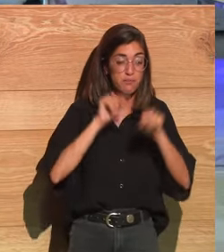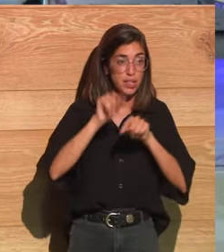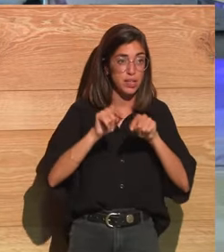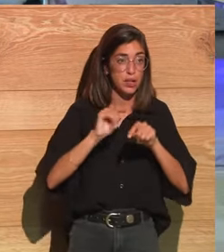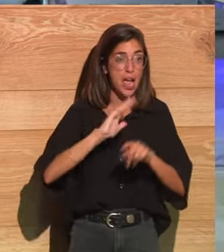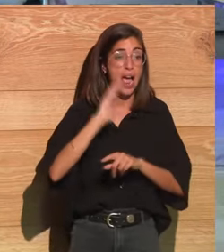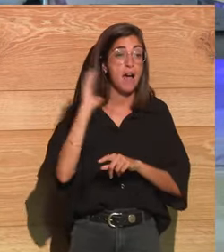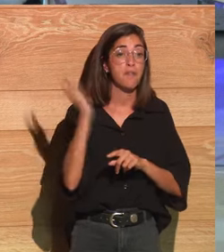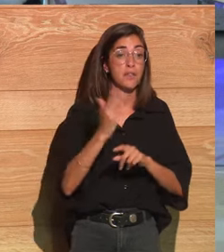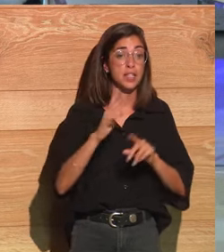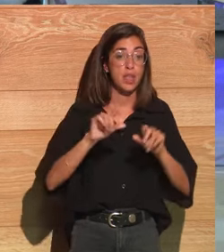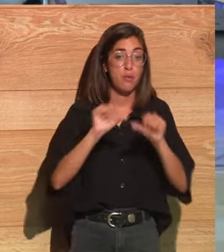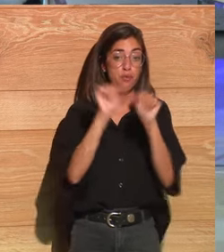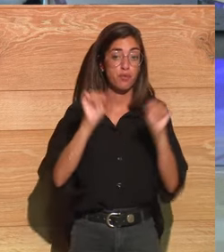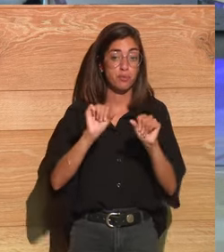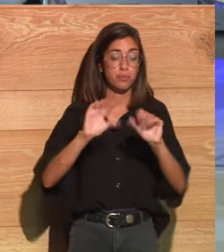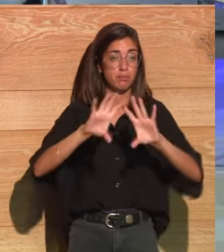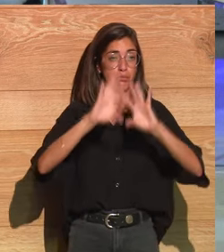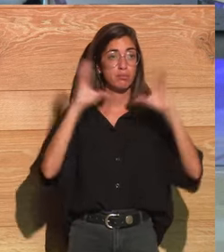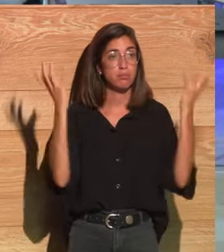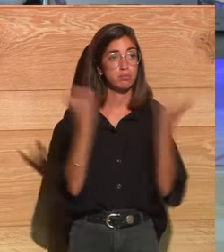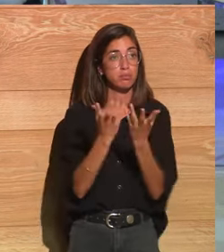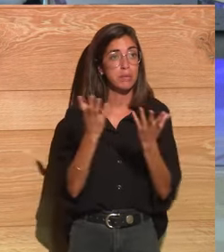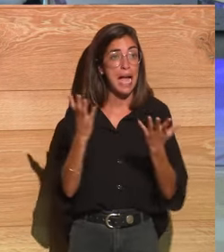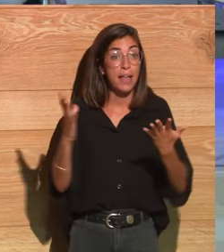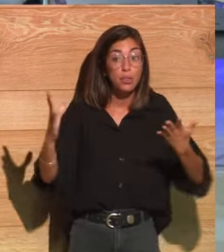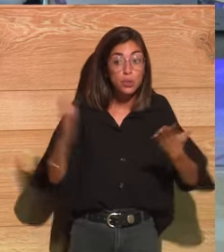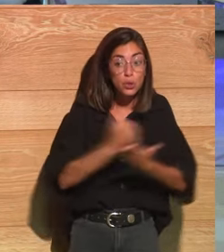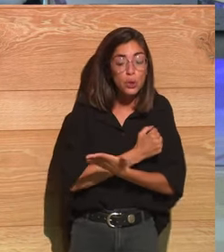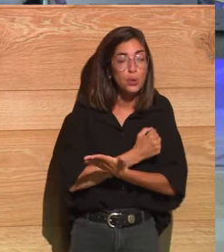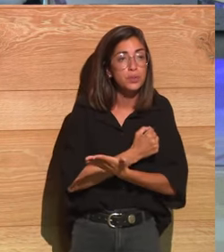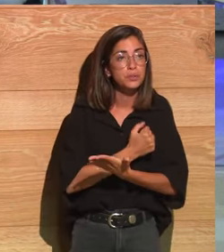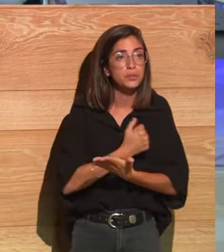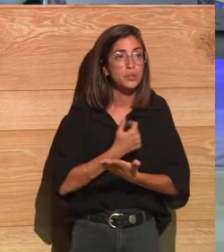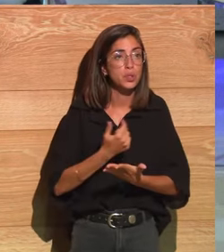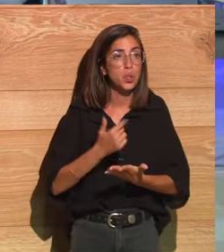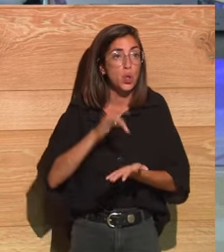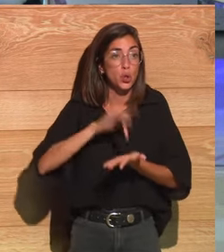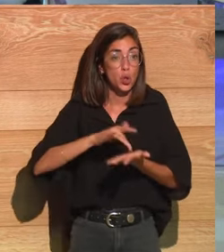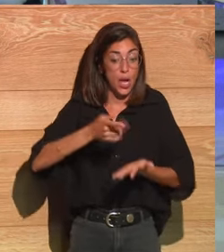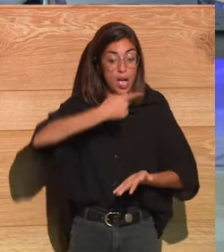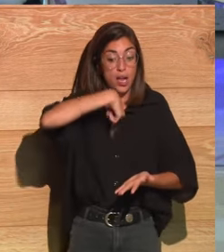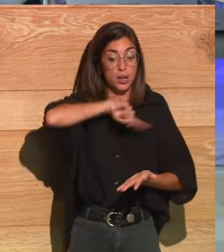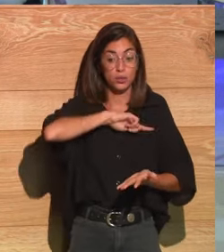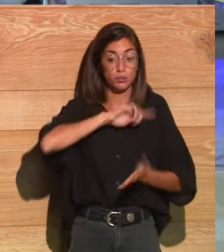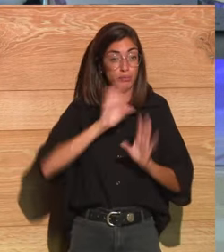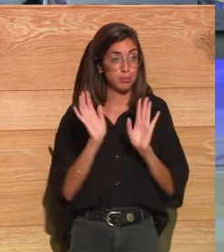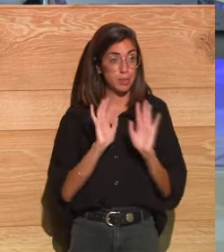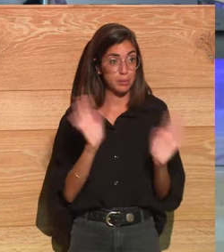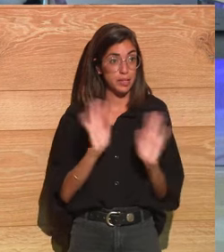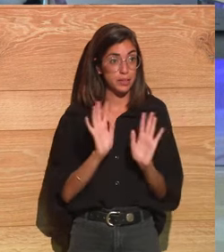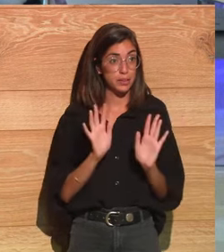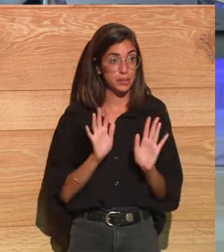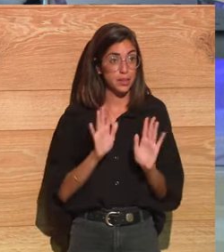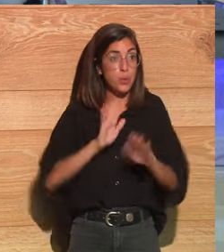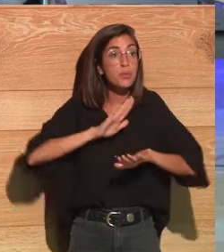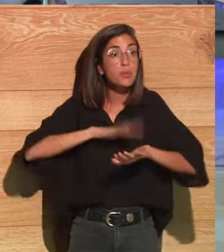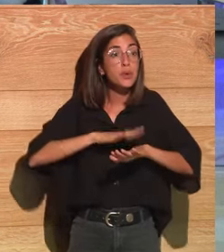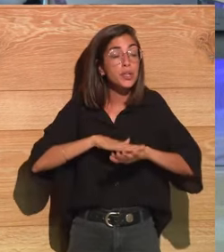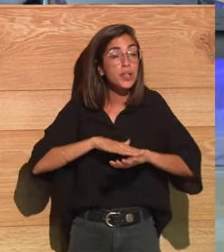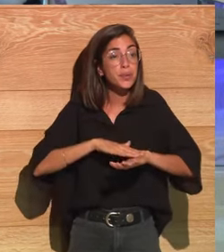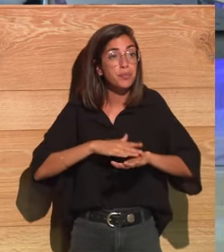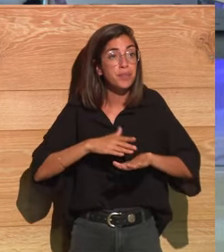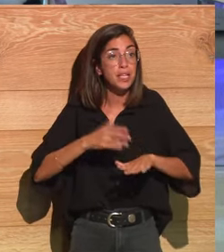tan globalizada y tan endémica, pandémica a todo el mundo, solo nos sucede a nosotros. ¿Por qué? Porque se da en nuestra